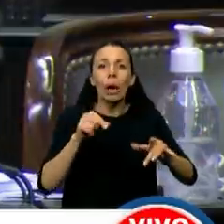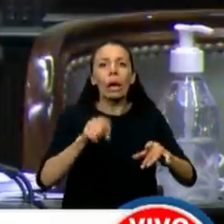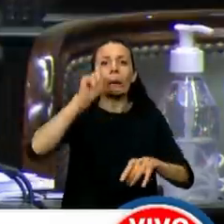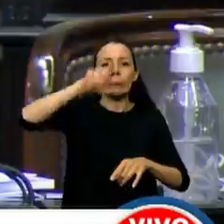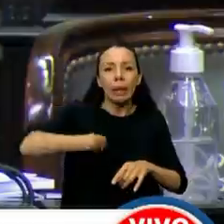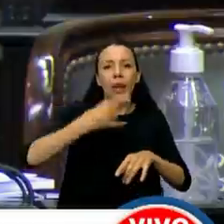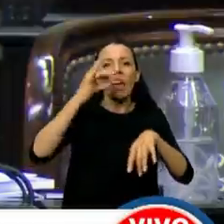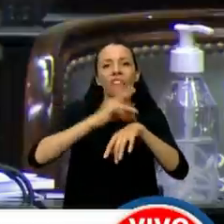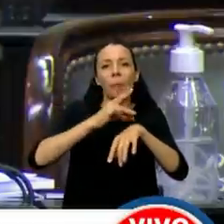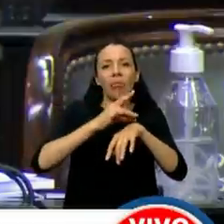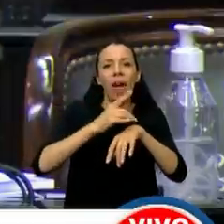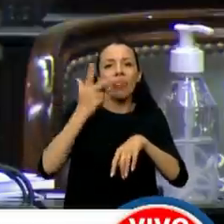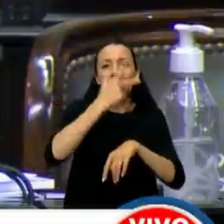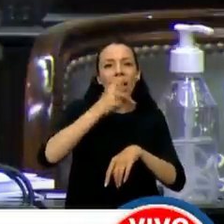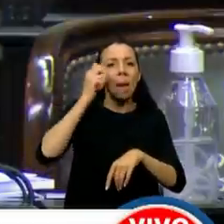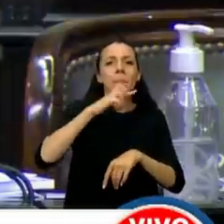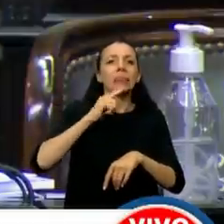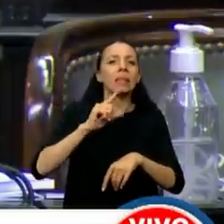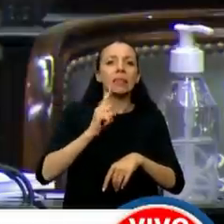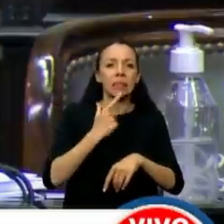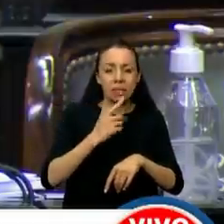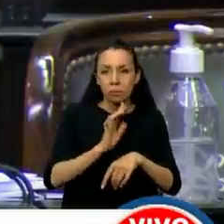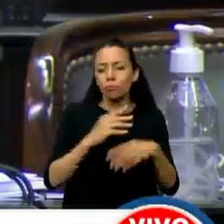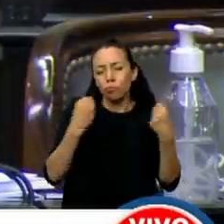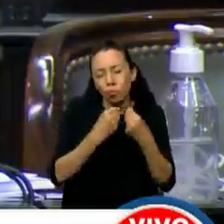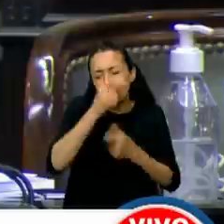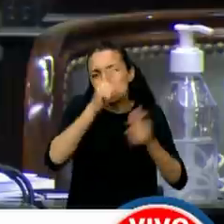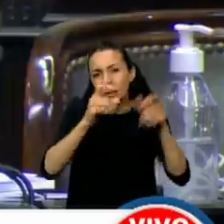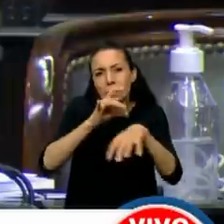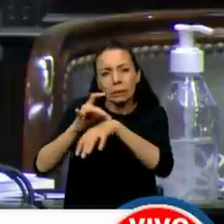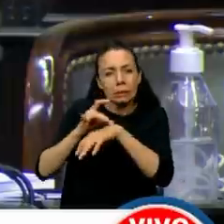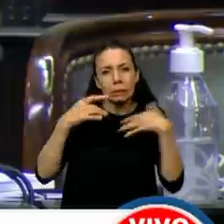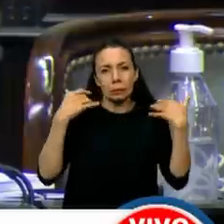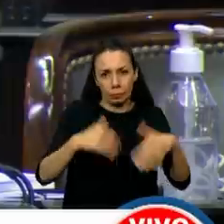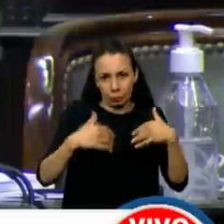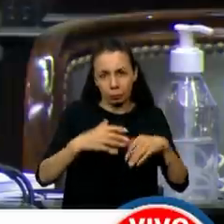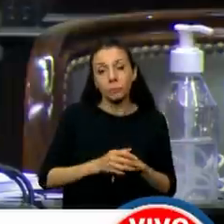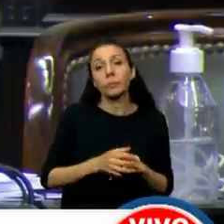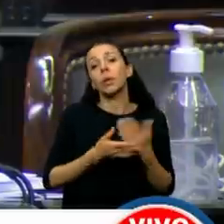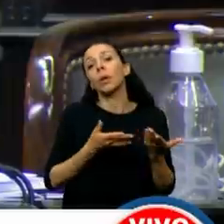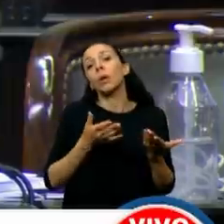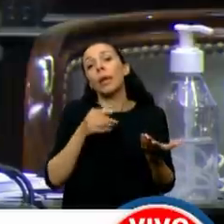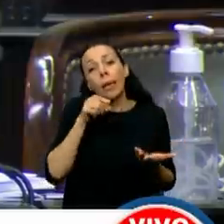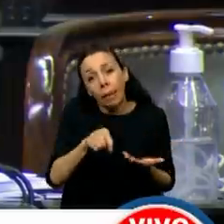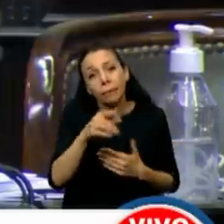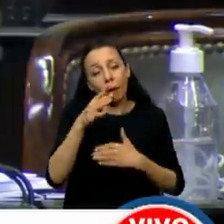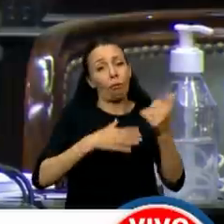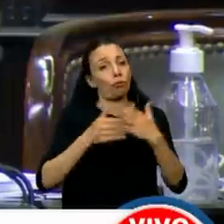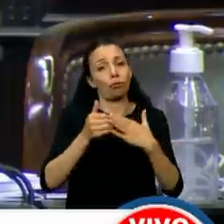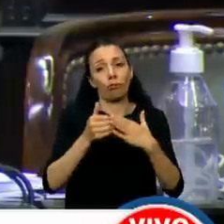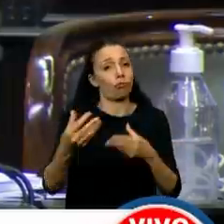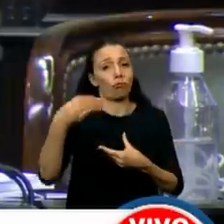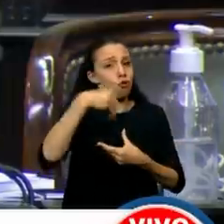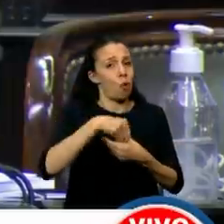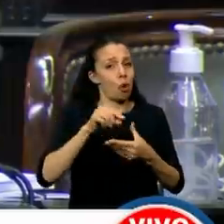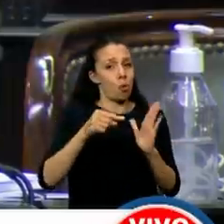que afectó a muchísimos hermanos de experiencias esta obra lamentablemente no ha sido incluida y si se me